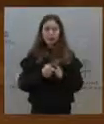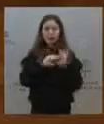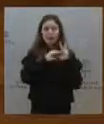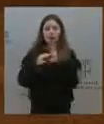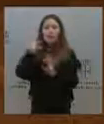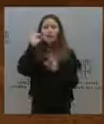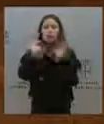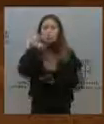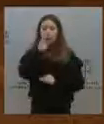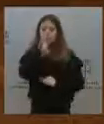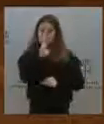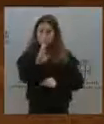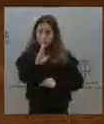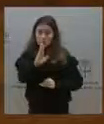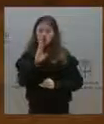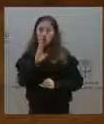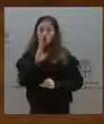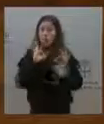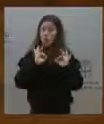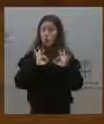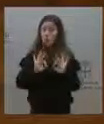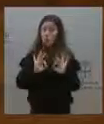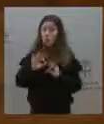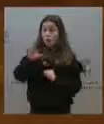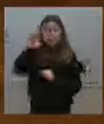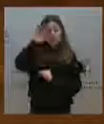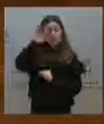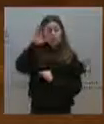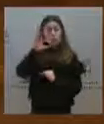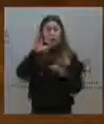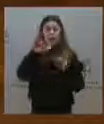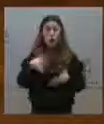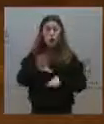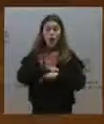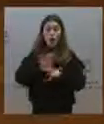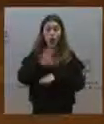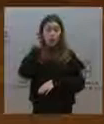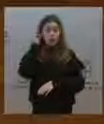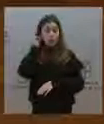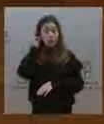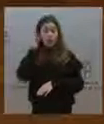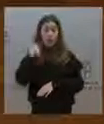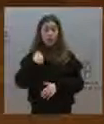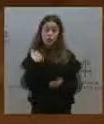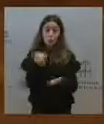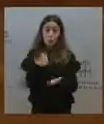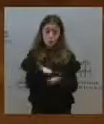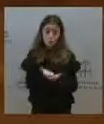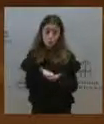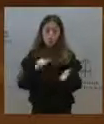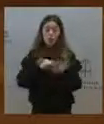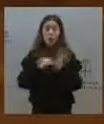de escuchar a la consejera, y lo he comprobado en el propio proyecto de presupuestos. Al leer, y